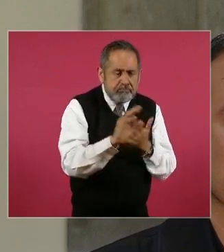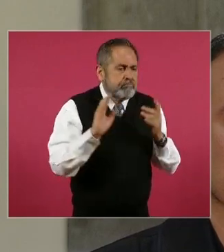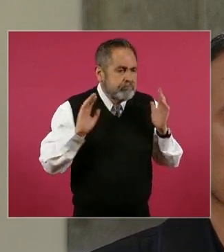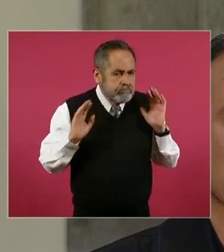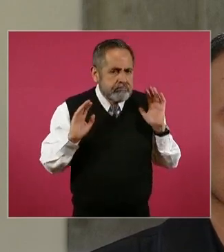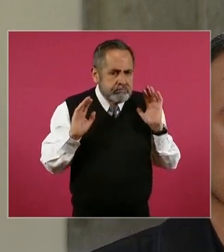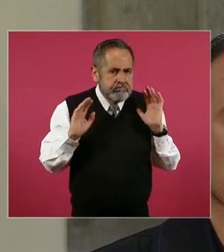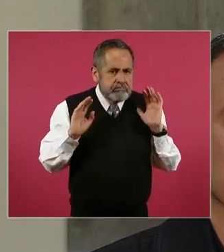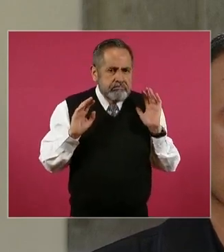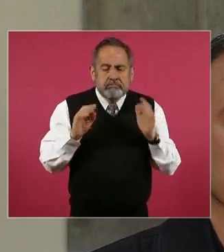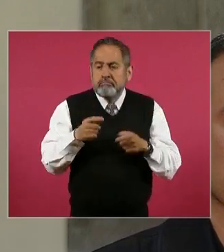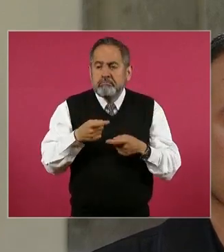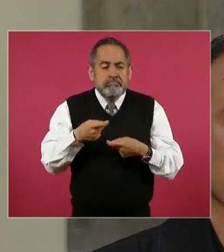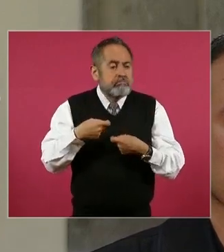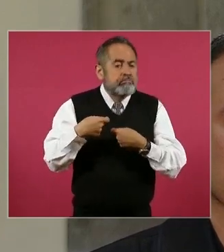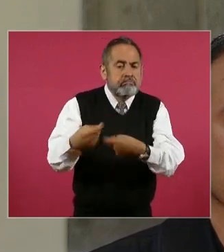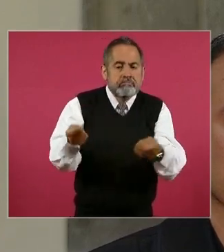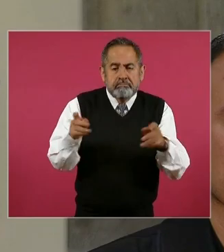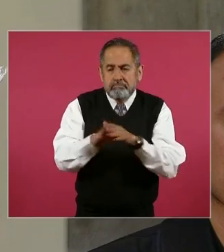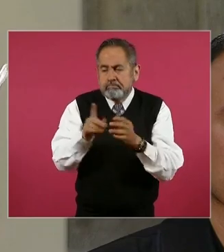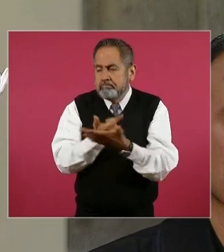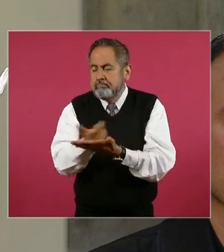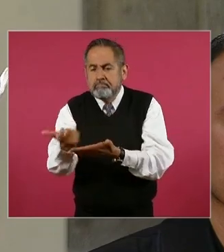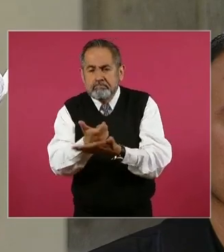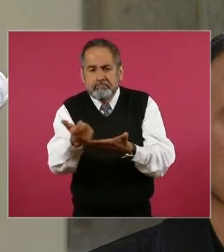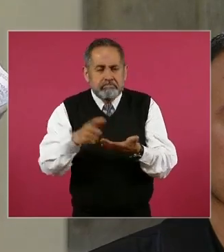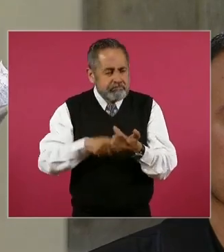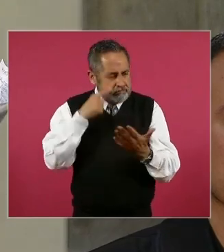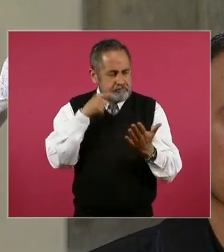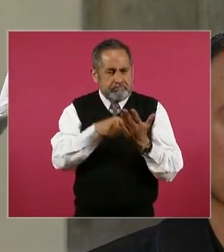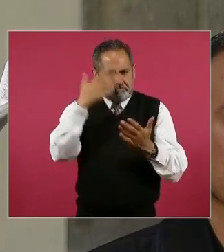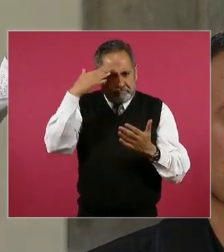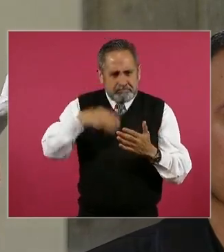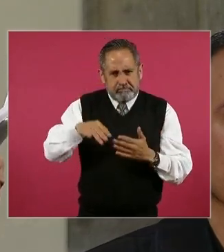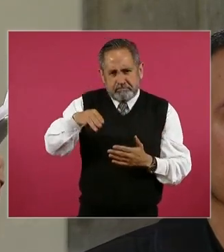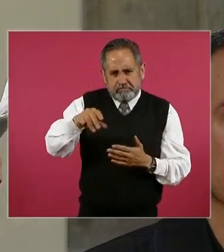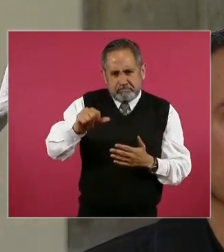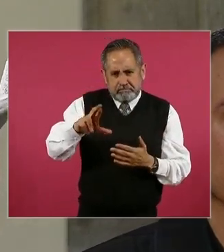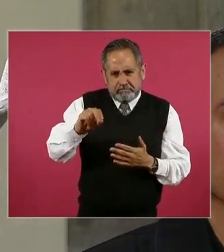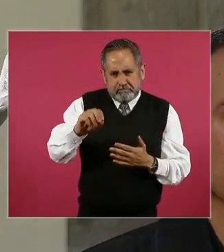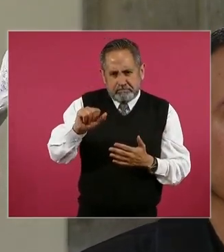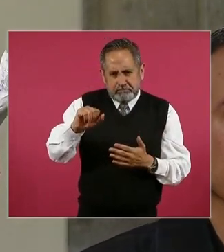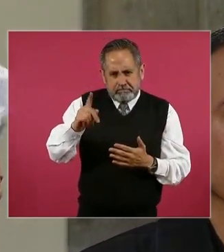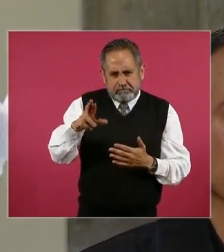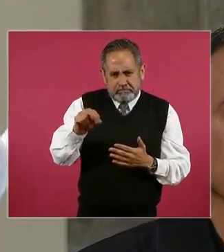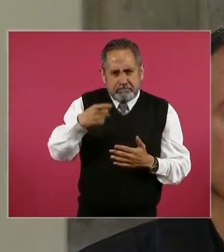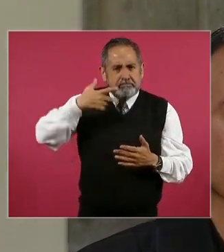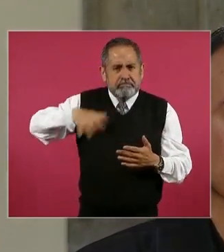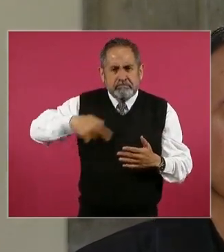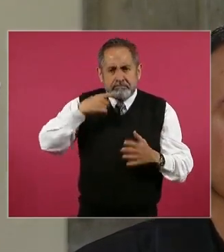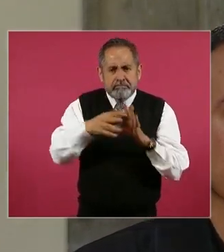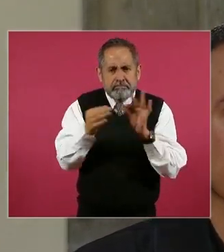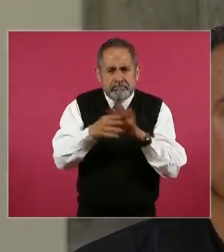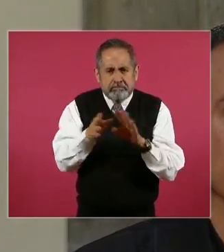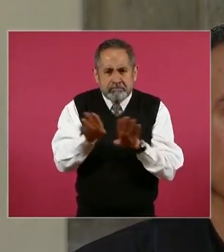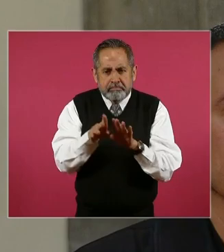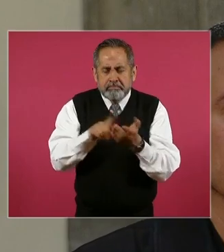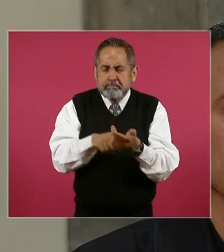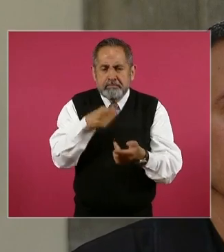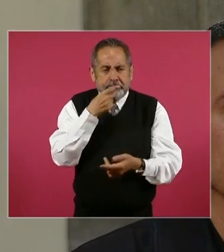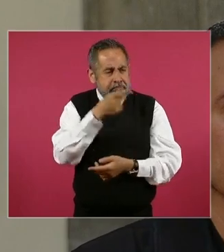de sus empleados vemos como la señora Mario Amparo casals que usted acaba de señalar recibe